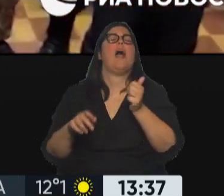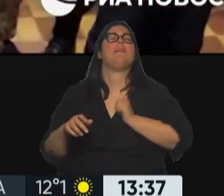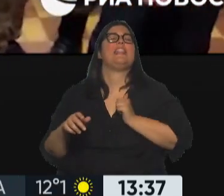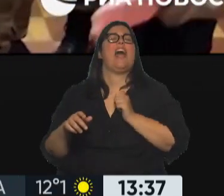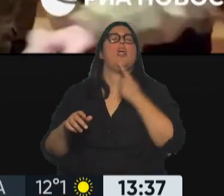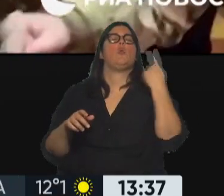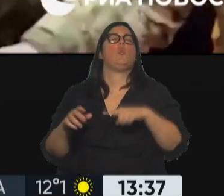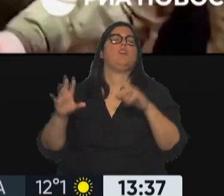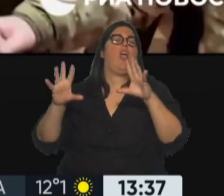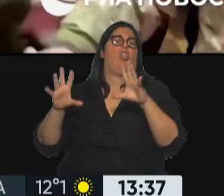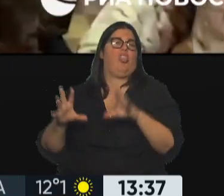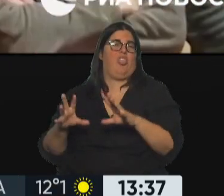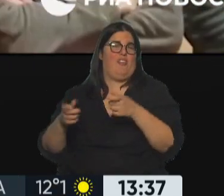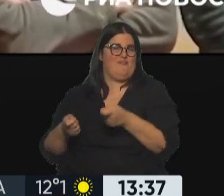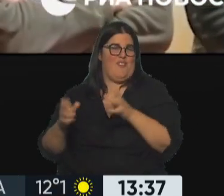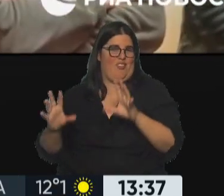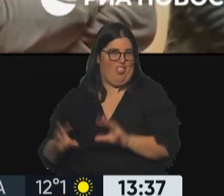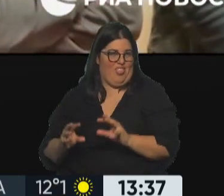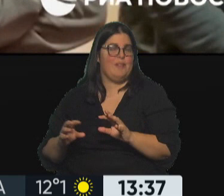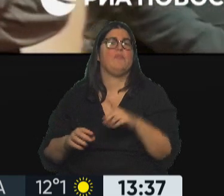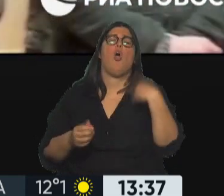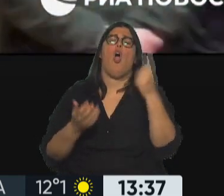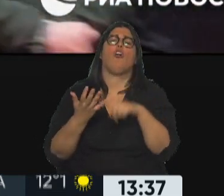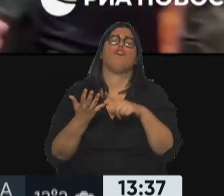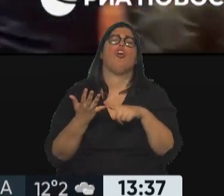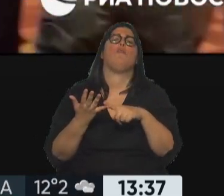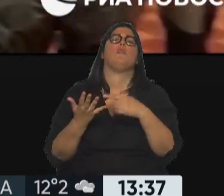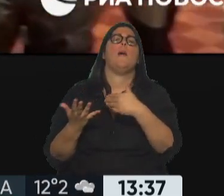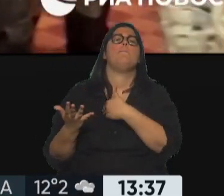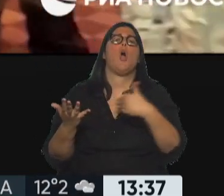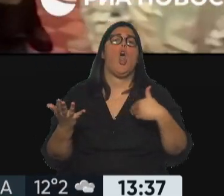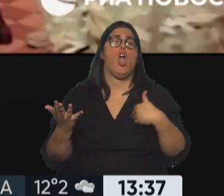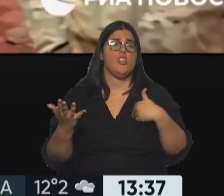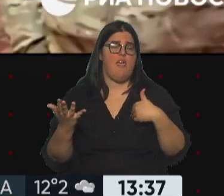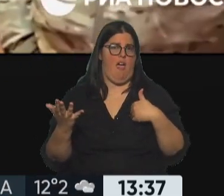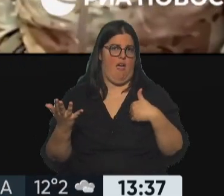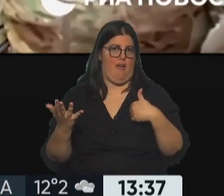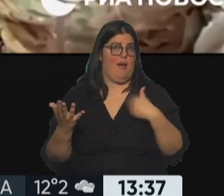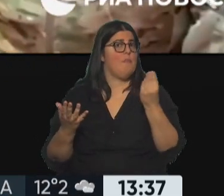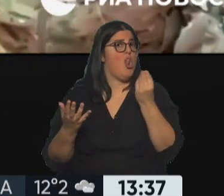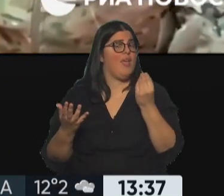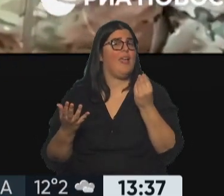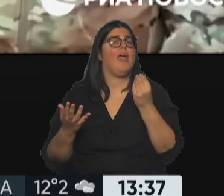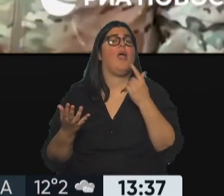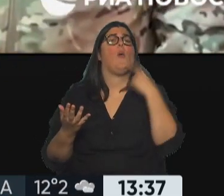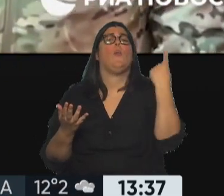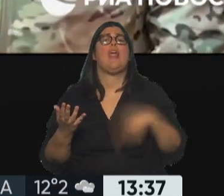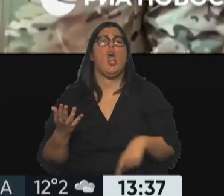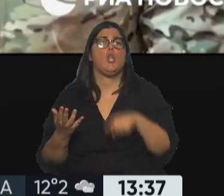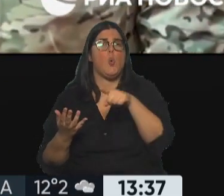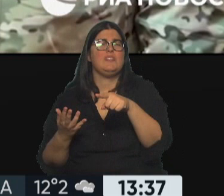un poco más difícil, que es Polonia, por el problema de lo que significaba Wagner para Bielorrusia y los problemas